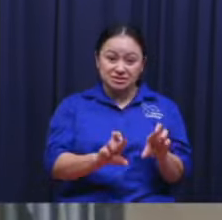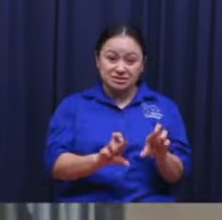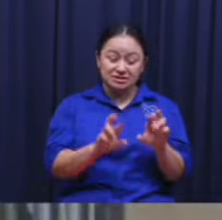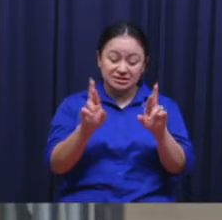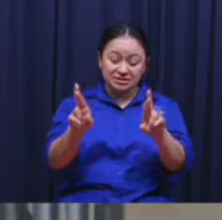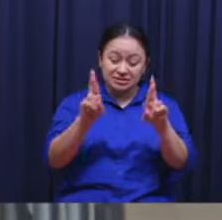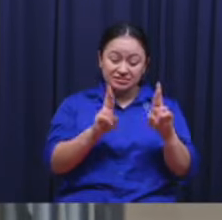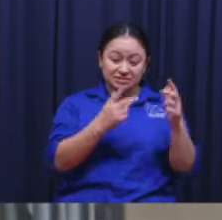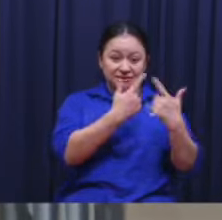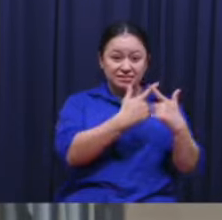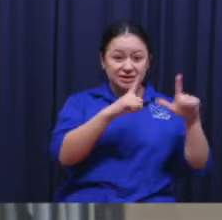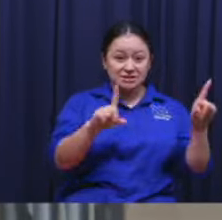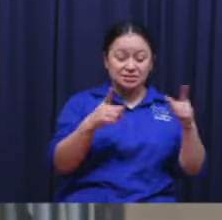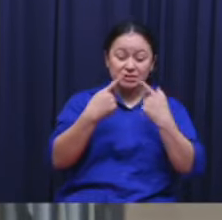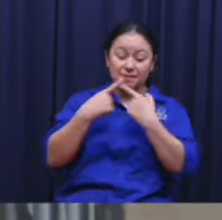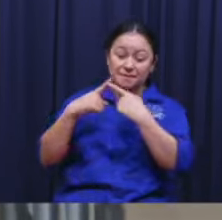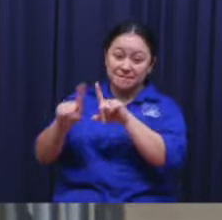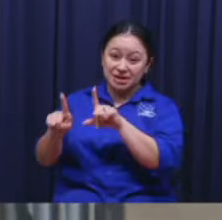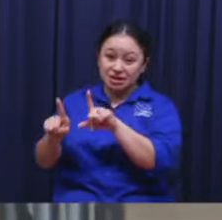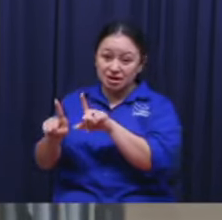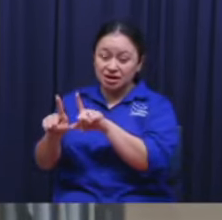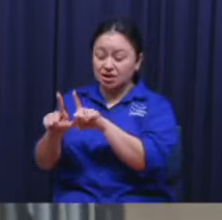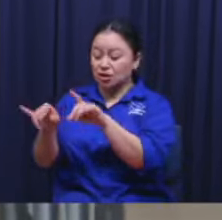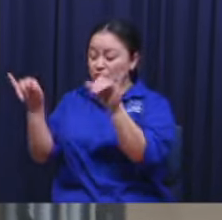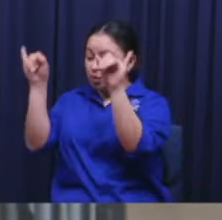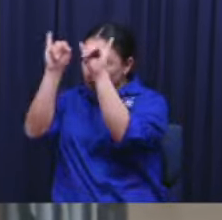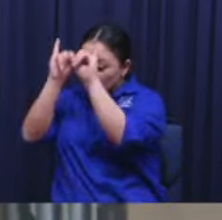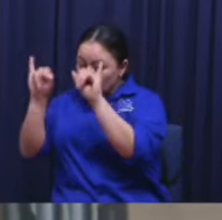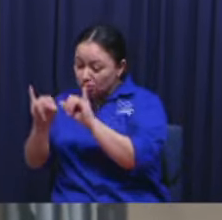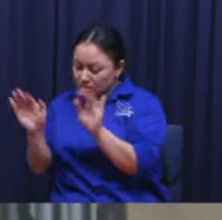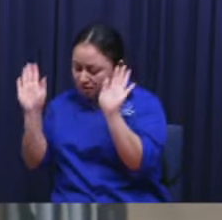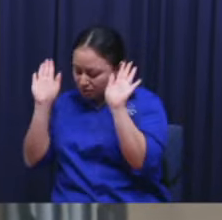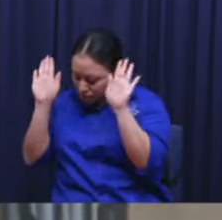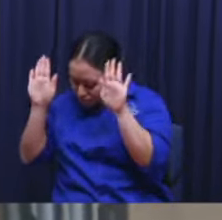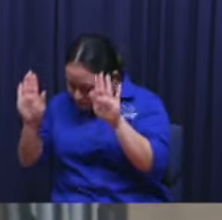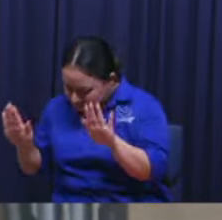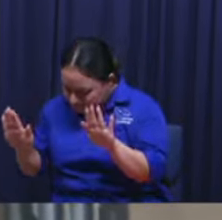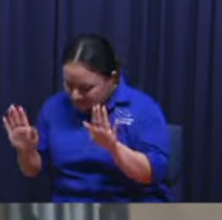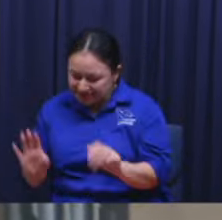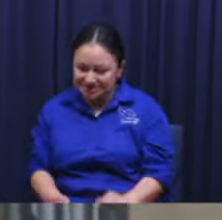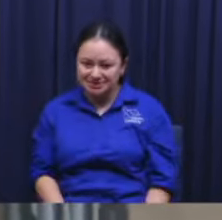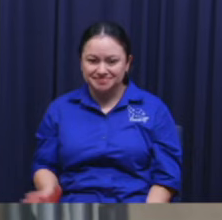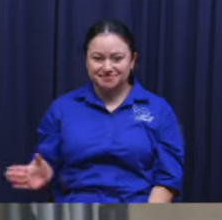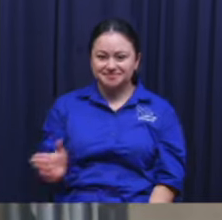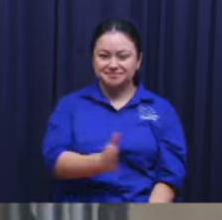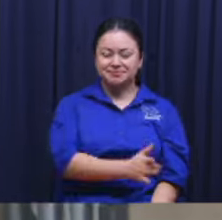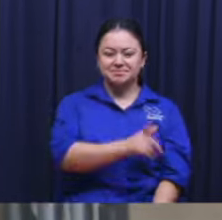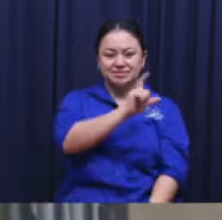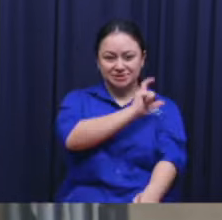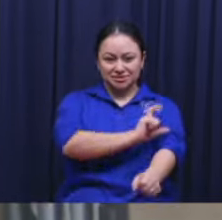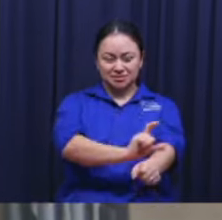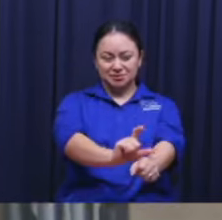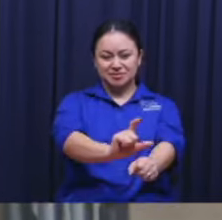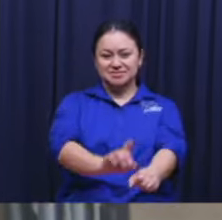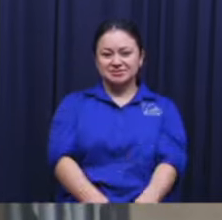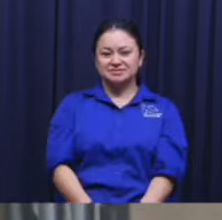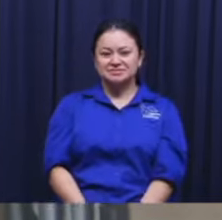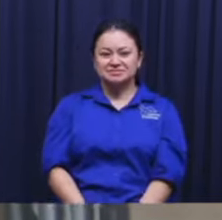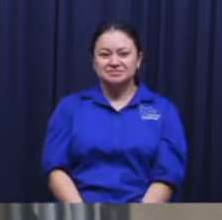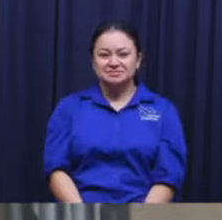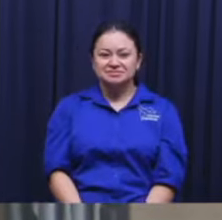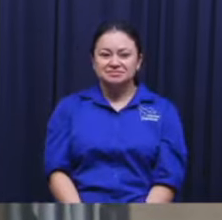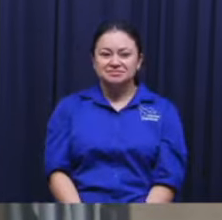¿eh? ¿Para qué? ¿Para qué? ¿Para qué? Contestaba él. Bueno, sigamos. ¿Qué le estaba diciendo antes de esta brutal interrupción?